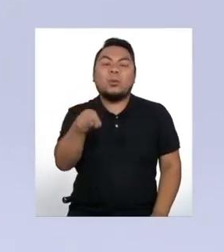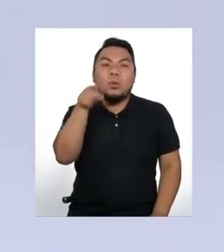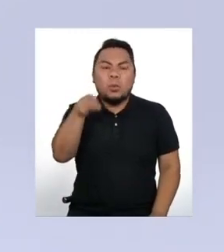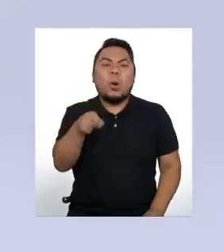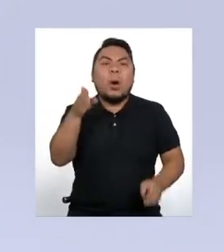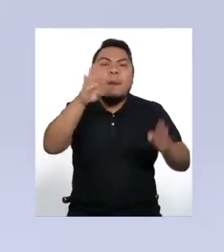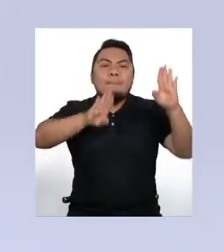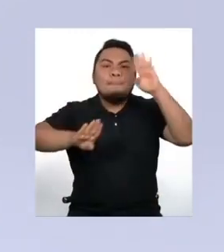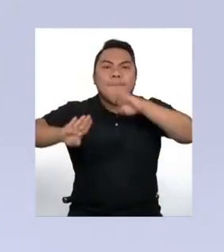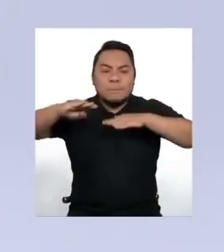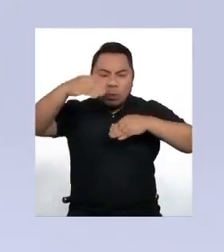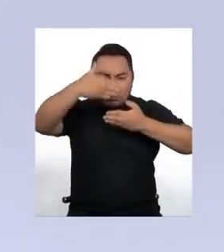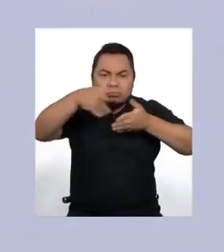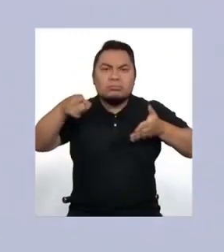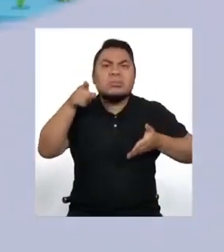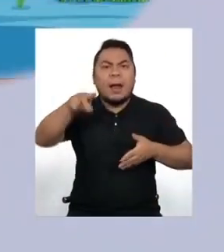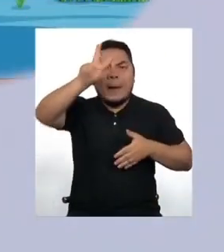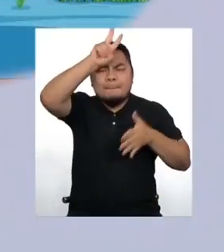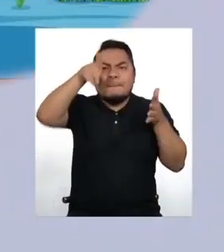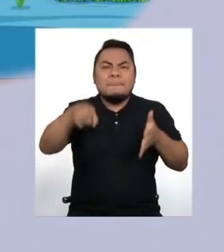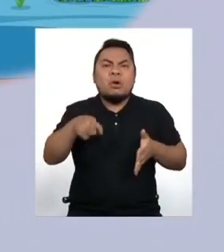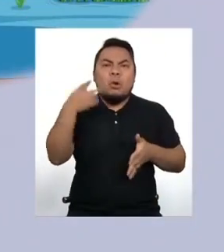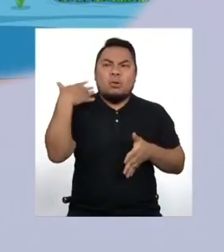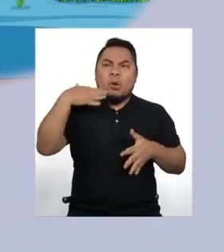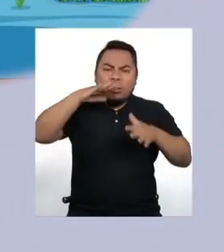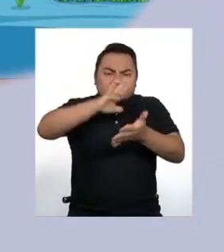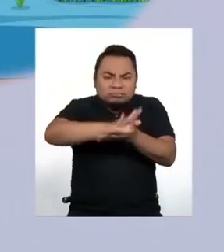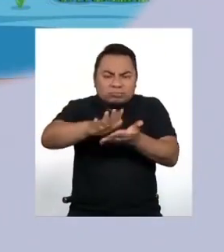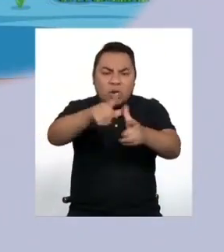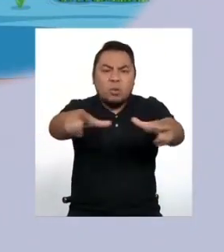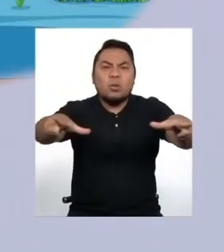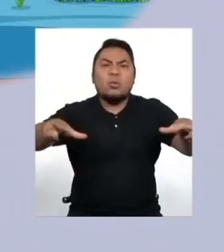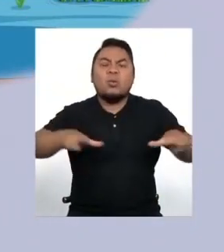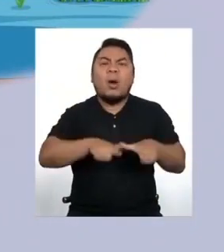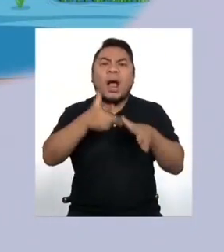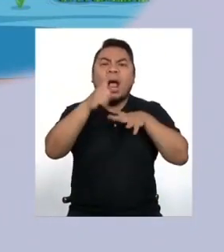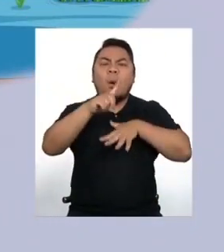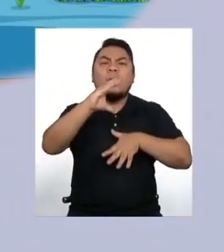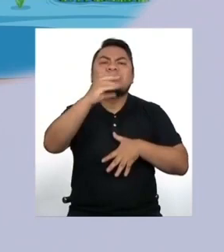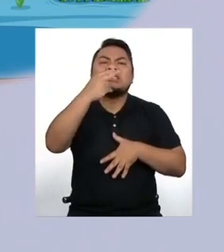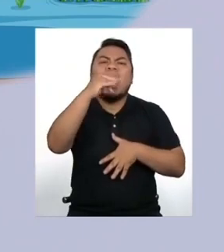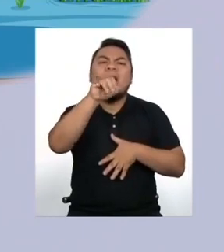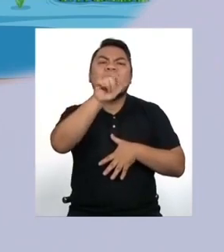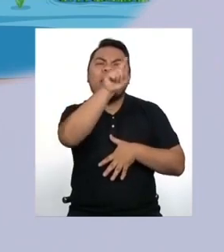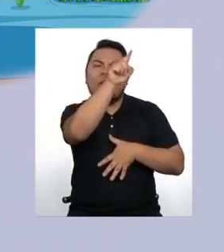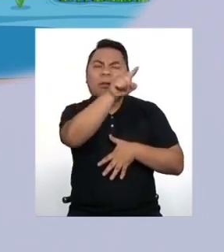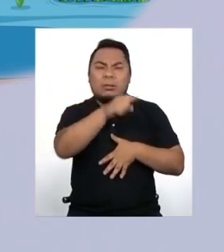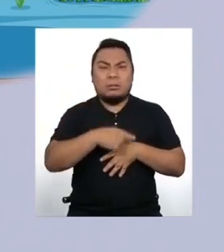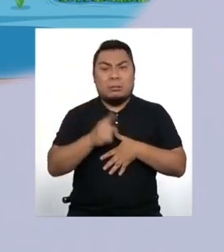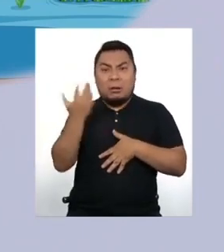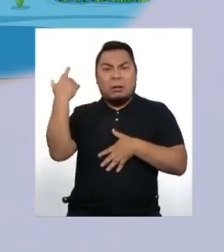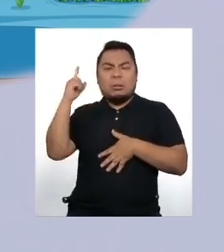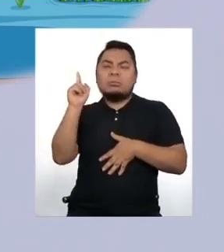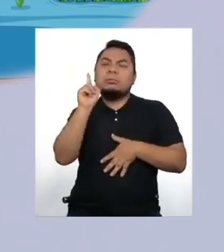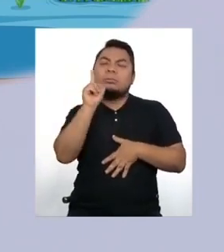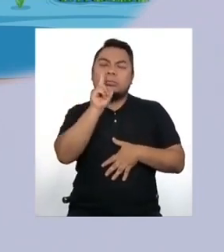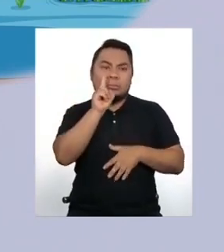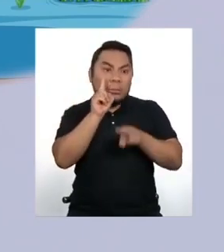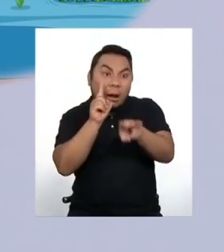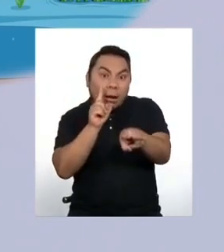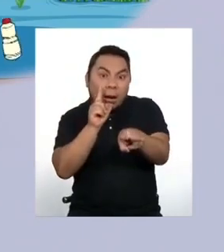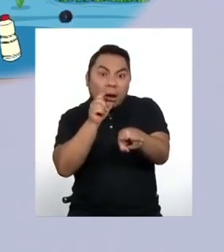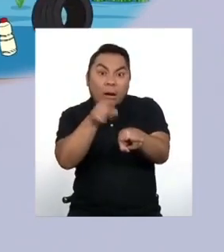COVID hasta que estemos todos vacunados. El virus pasa de persona a persona por las gotitas de saliva que botamos